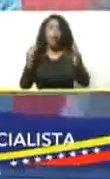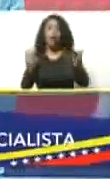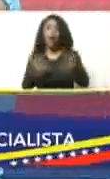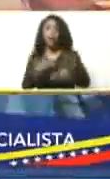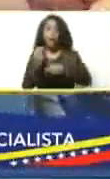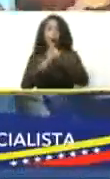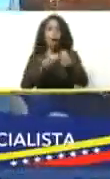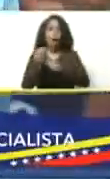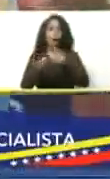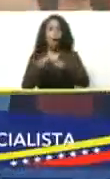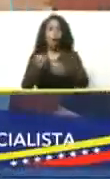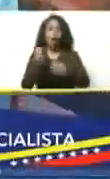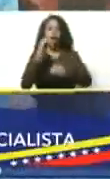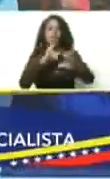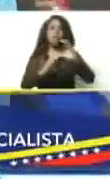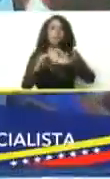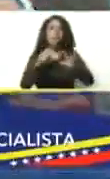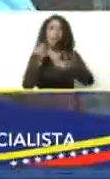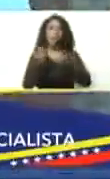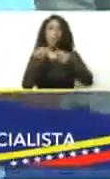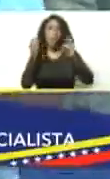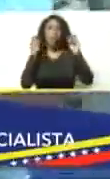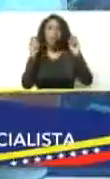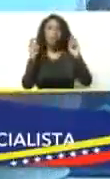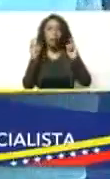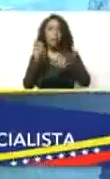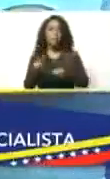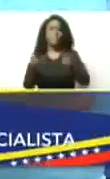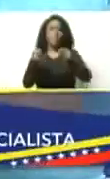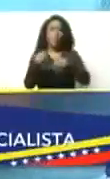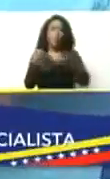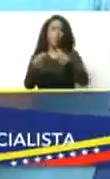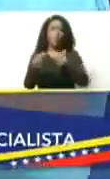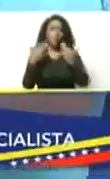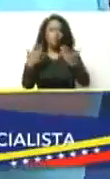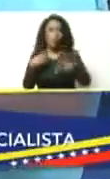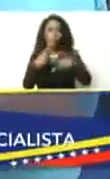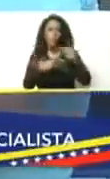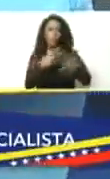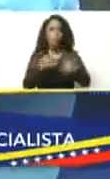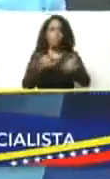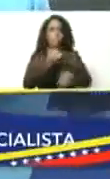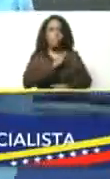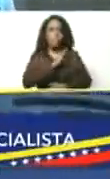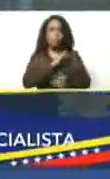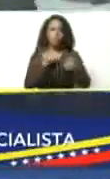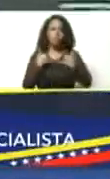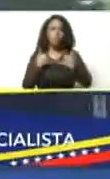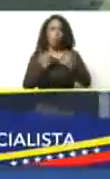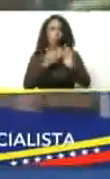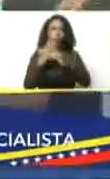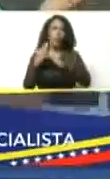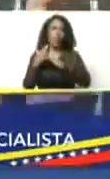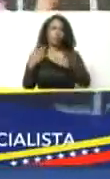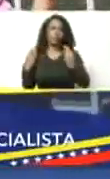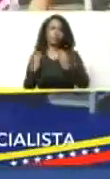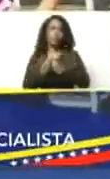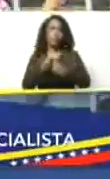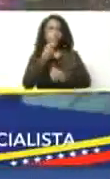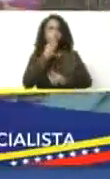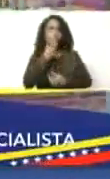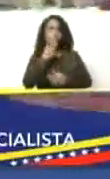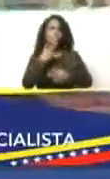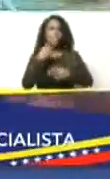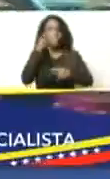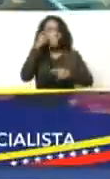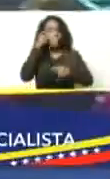tema de la neurociencia, todo el tema del bloqueo, producíamos en nuestra propia comuna, acompañando todo el hermoso programa Pueblo a